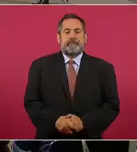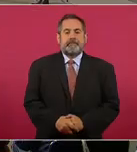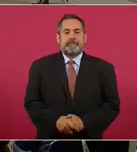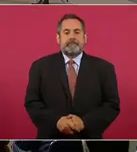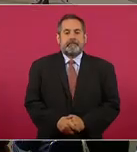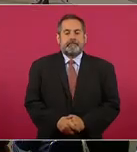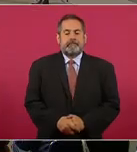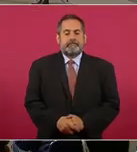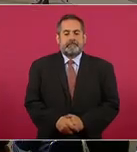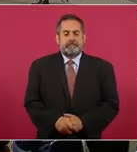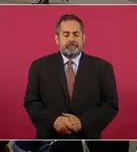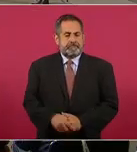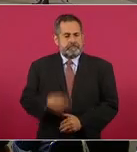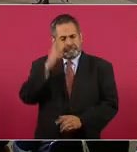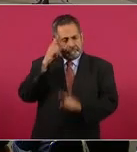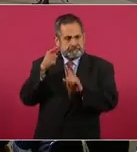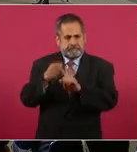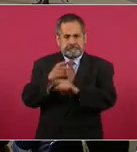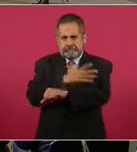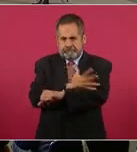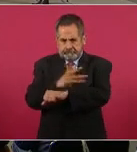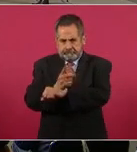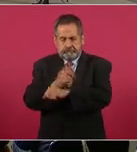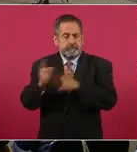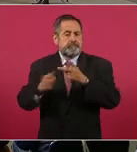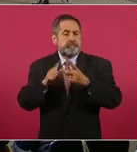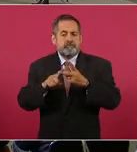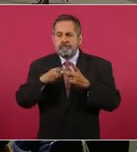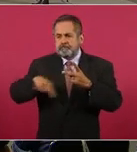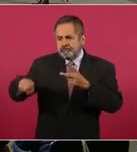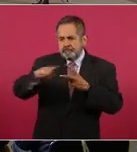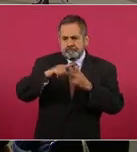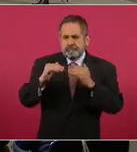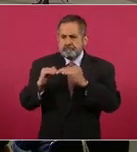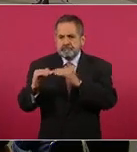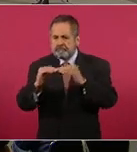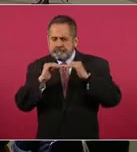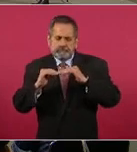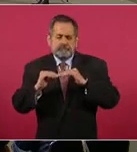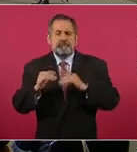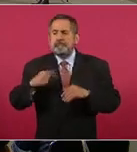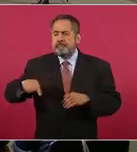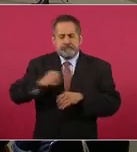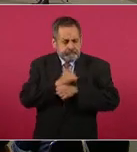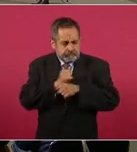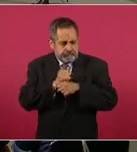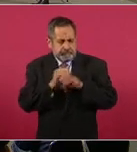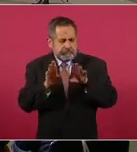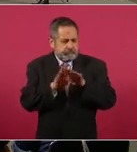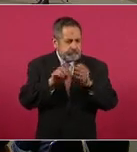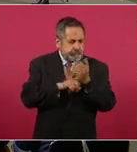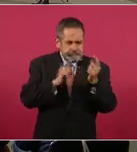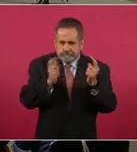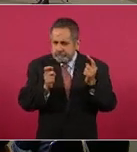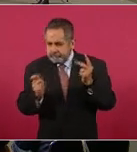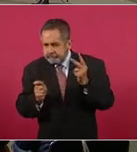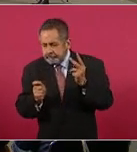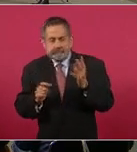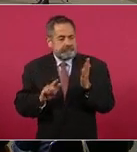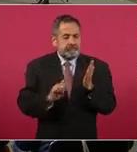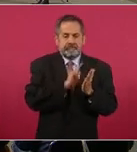parejo para todos los contribuyentes. Para ello hemos hecho análisis técnicos muy estrictos y una aplicación de la ley,